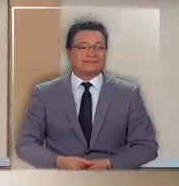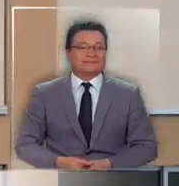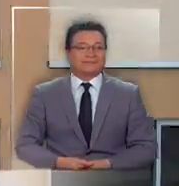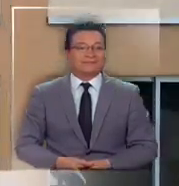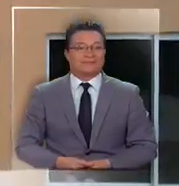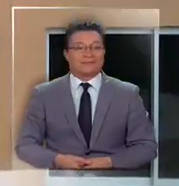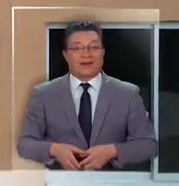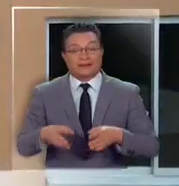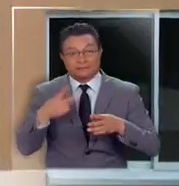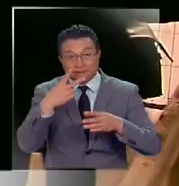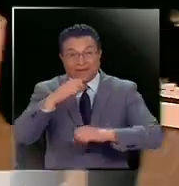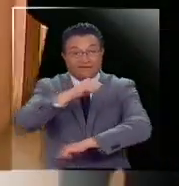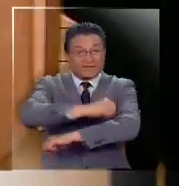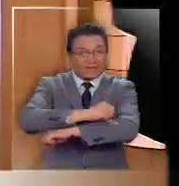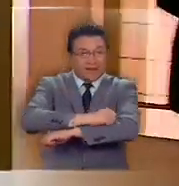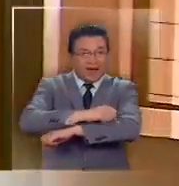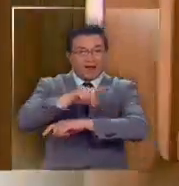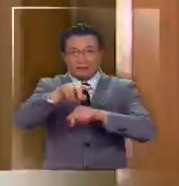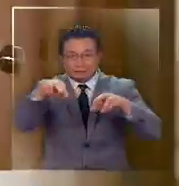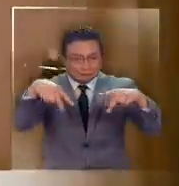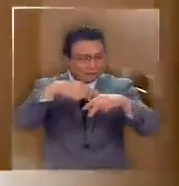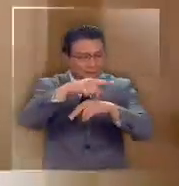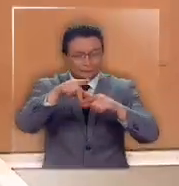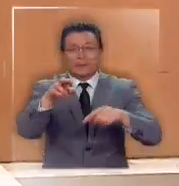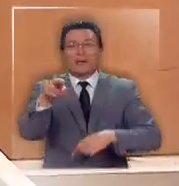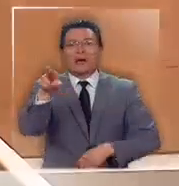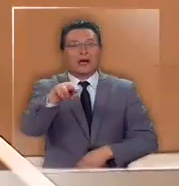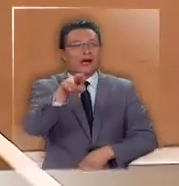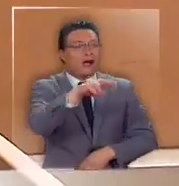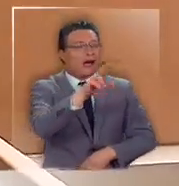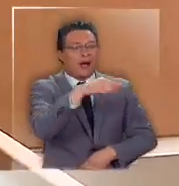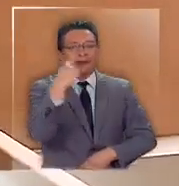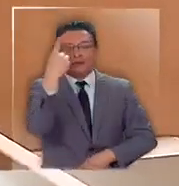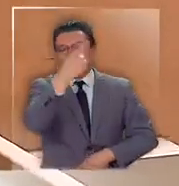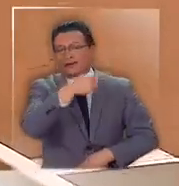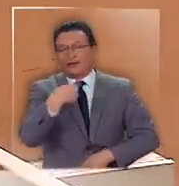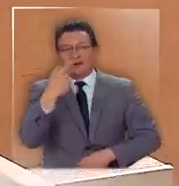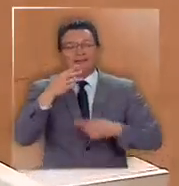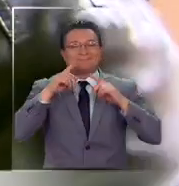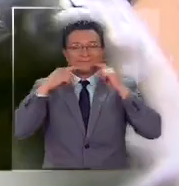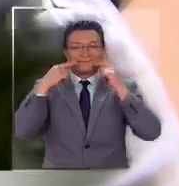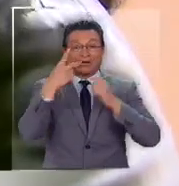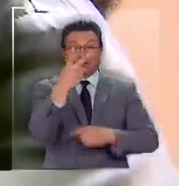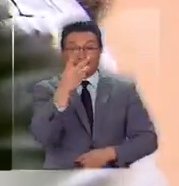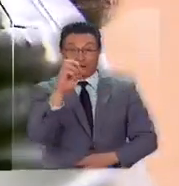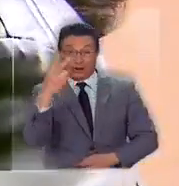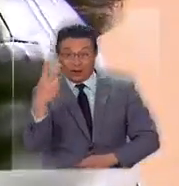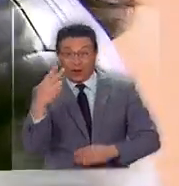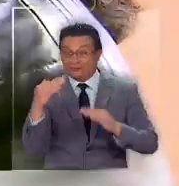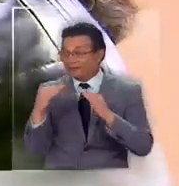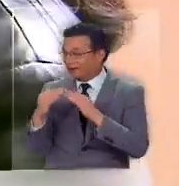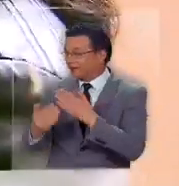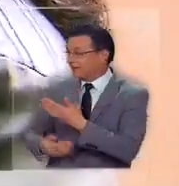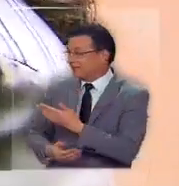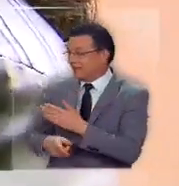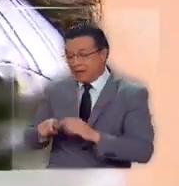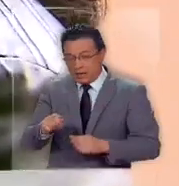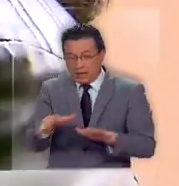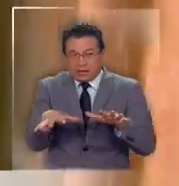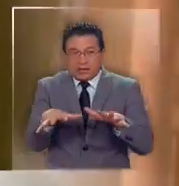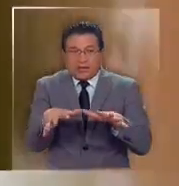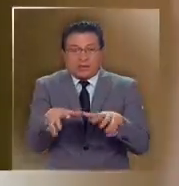En los pasillos y ventanas se repite la emoción. El 202 es de Sandra y nerviosa pone las llaves de